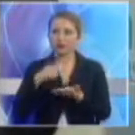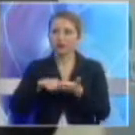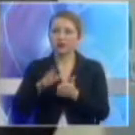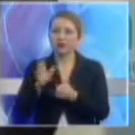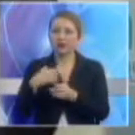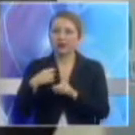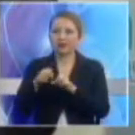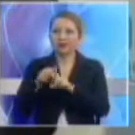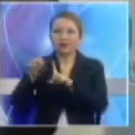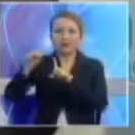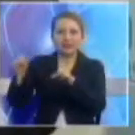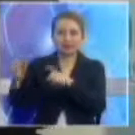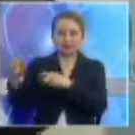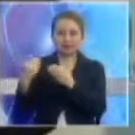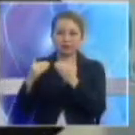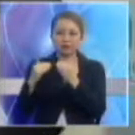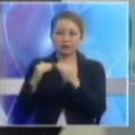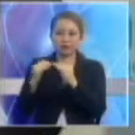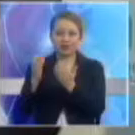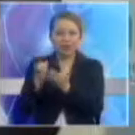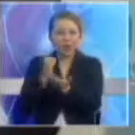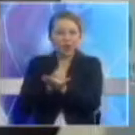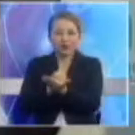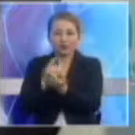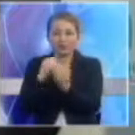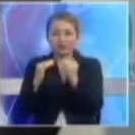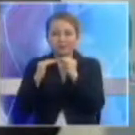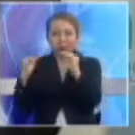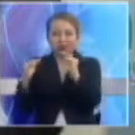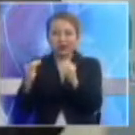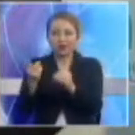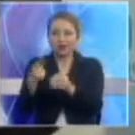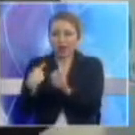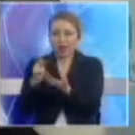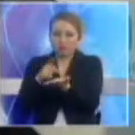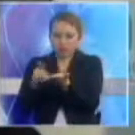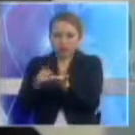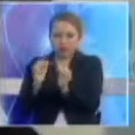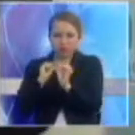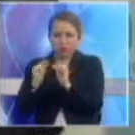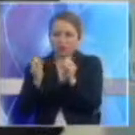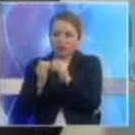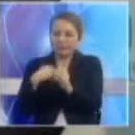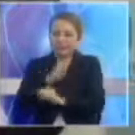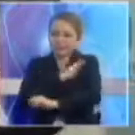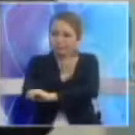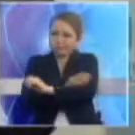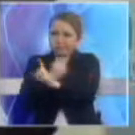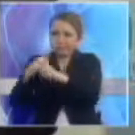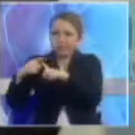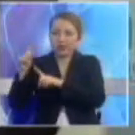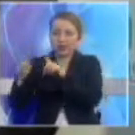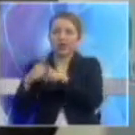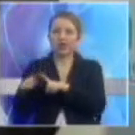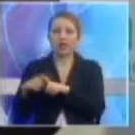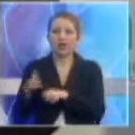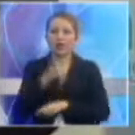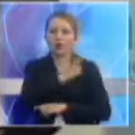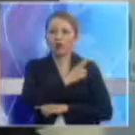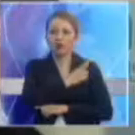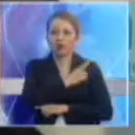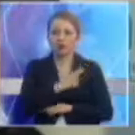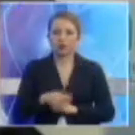de nivelación también se ha ido poniendo al día con un esfuerzo positivo de muchas de las universidades